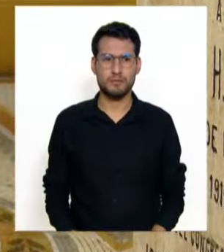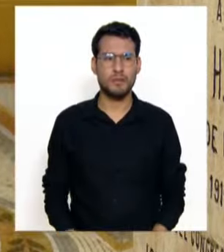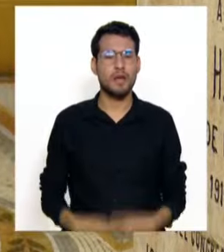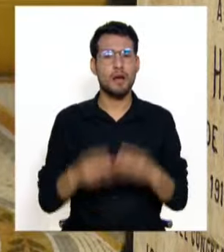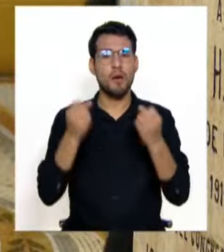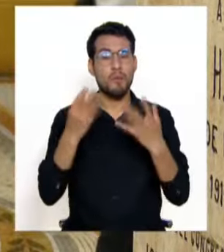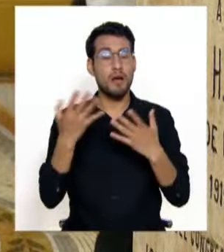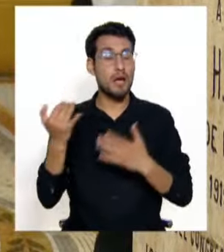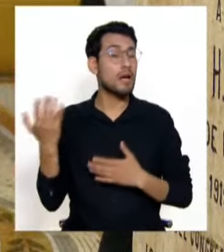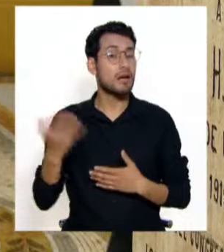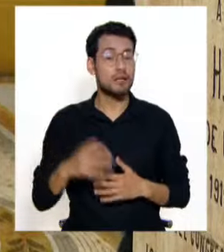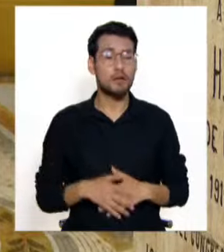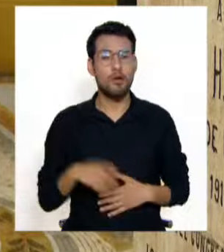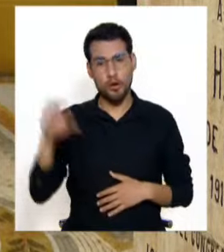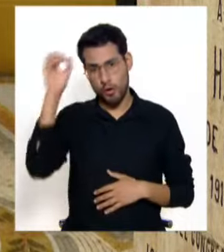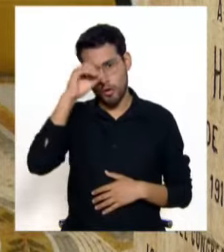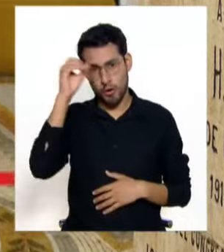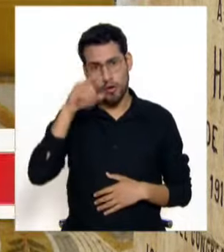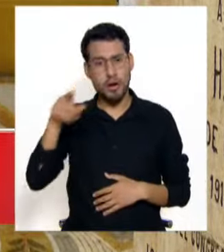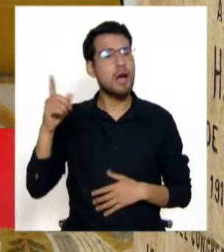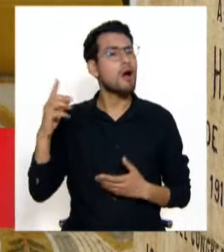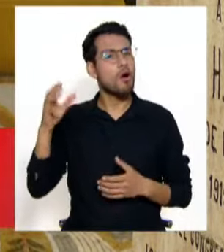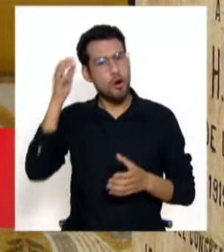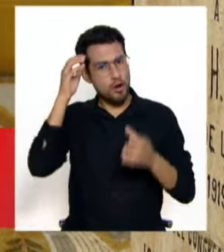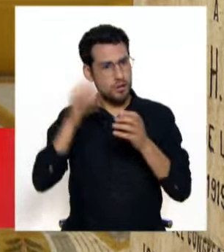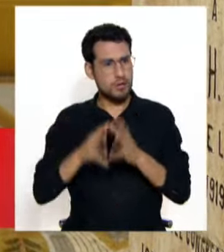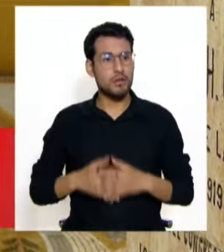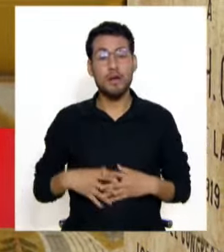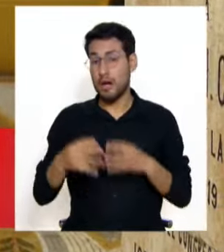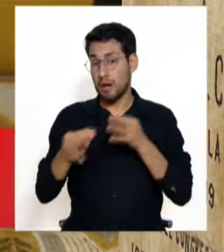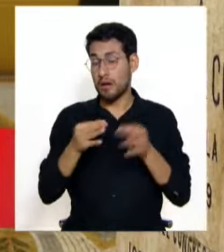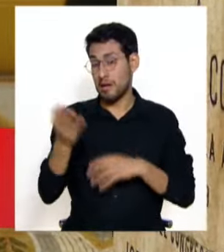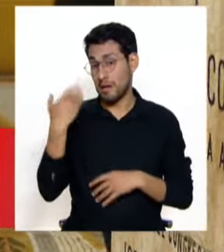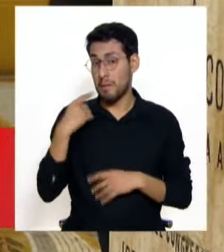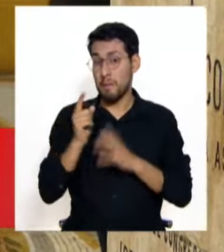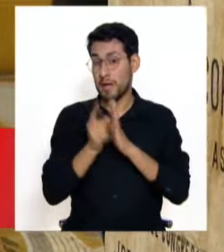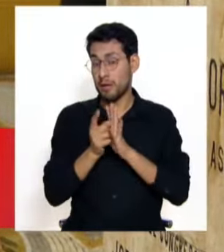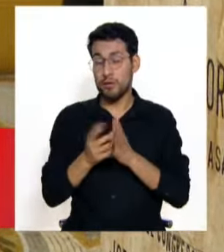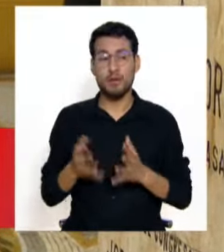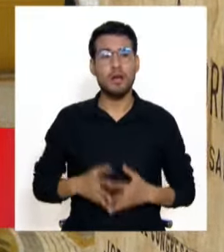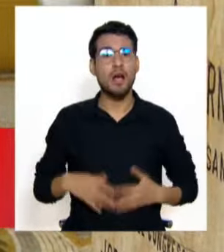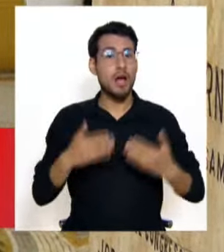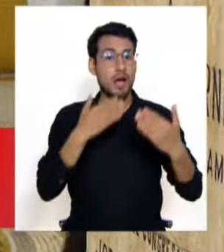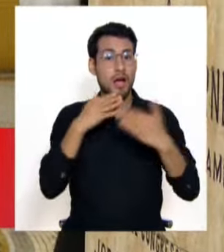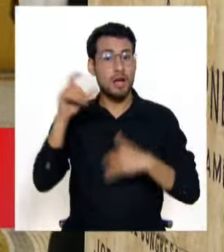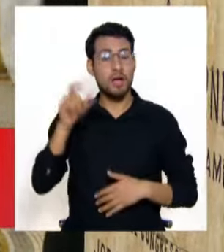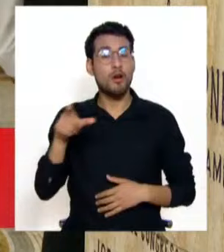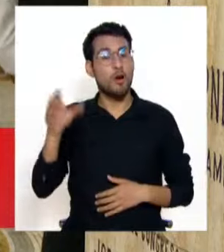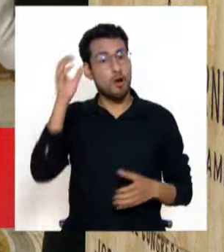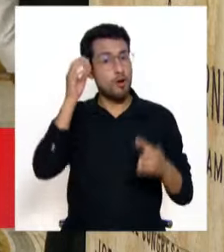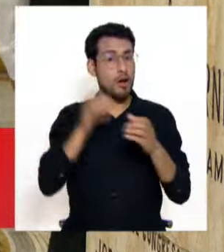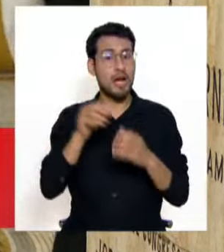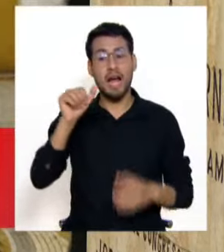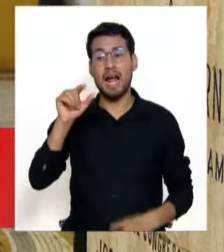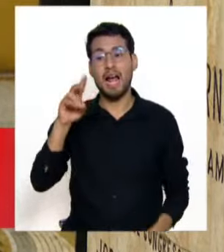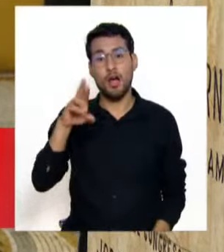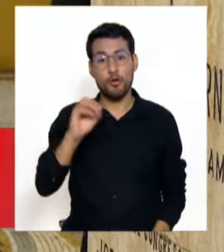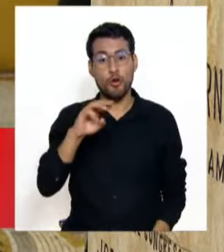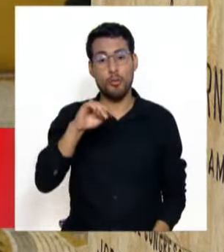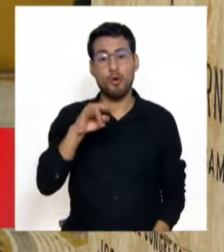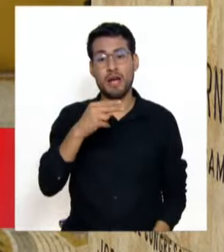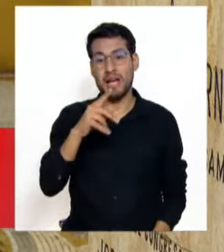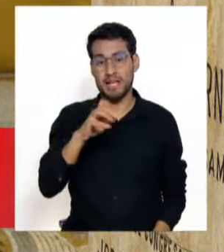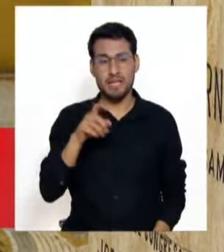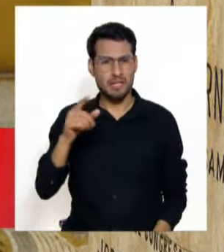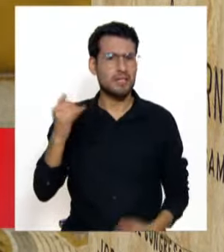Bien, ahí teníamos entonces la opinión de algunos parlamentarios. Comentarte que hace unos minutos también conversamos con el congresista Alejandro Muñante,